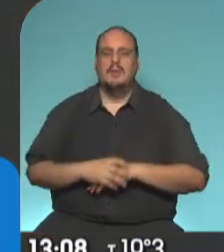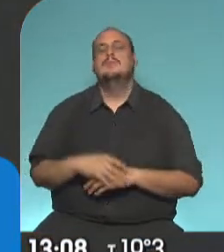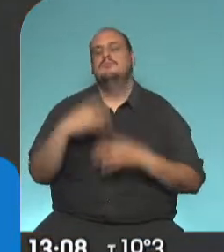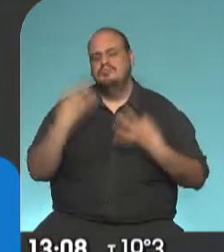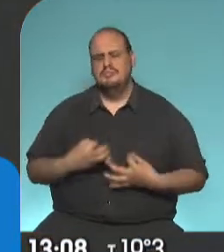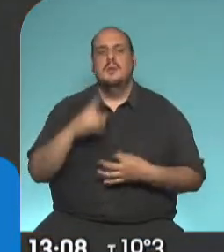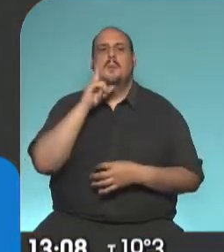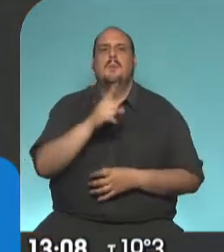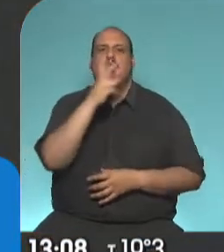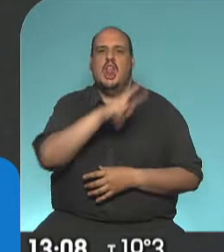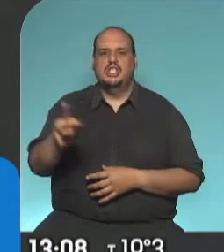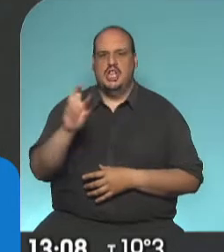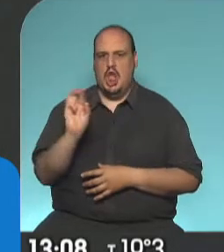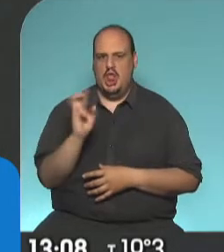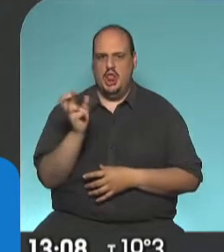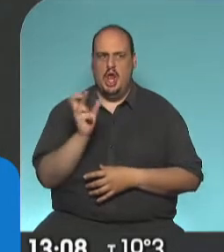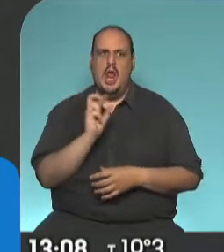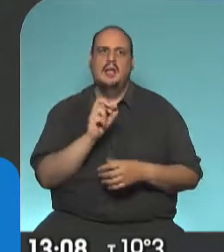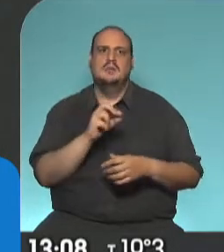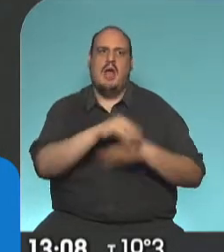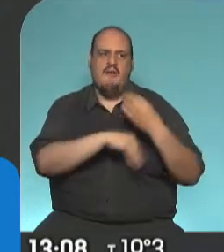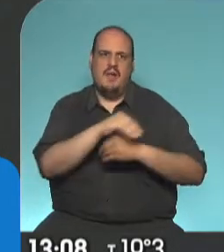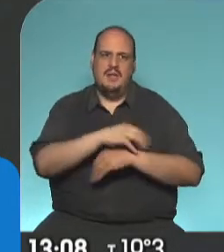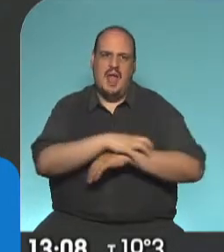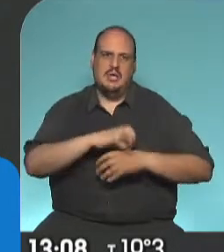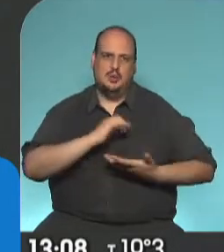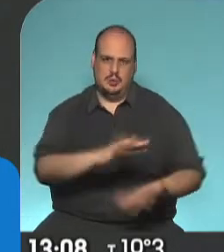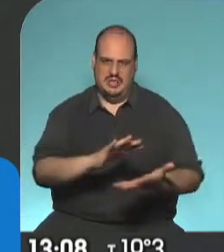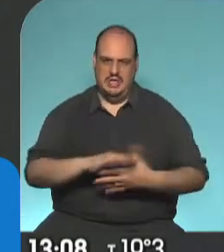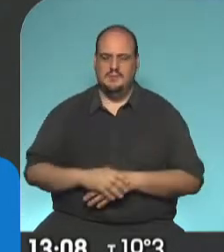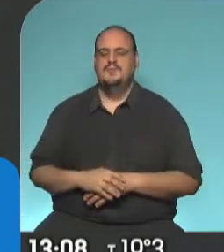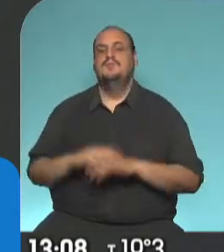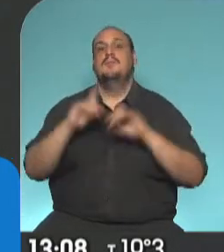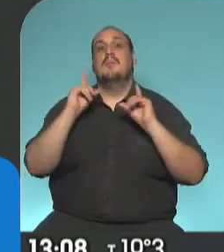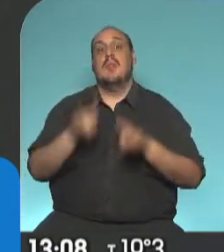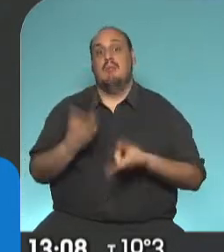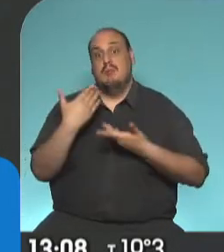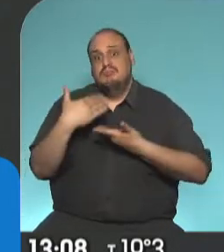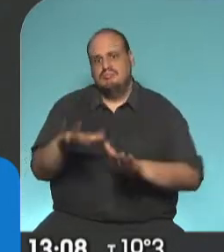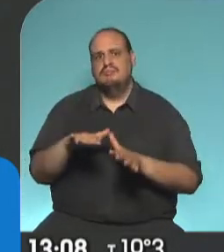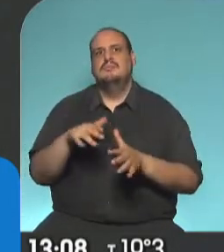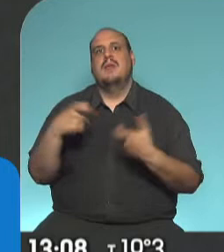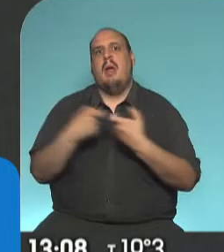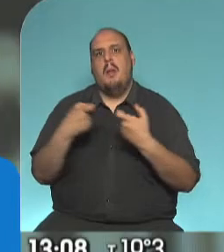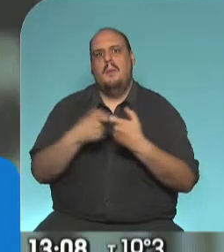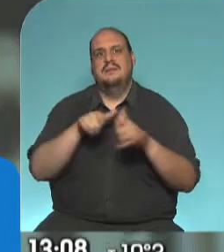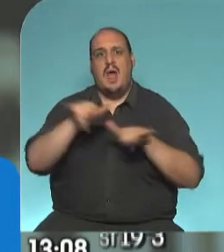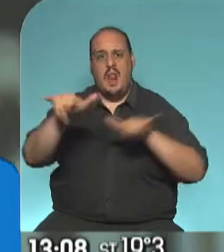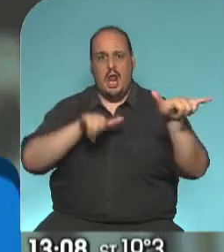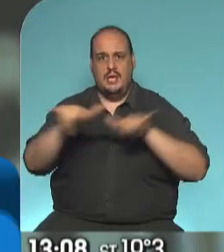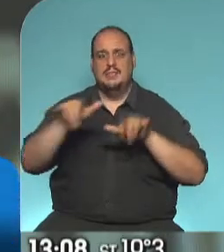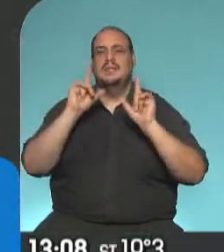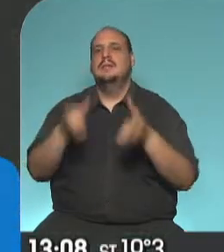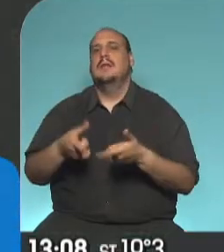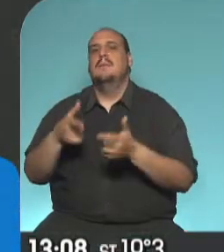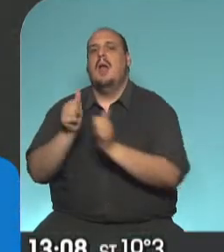lo que se plantea repetir, pero además esta ayuda para las aerolíneas comerciales, pero también para pequeñas y